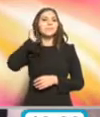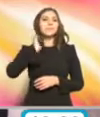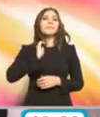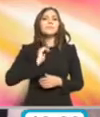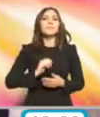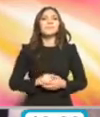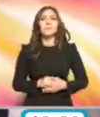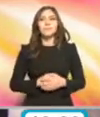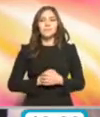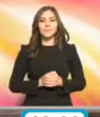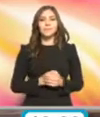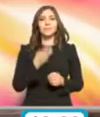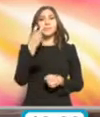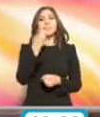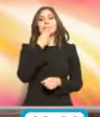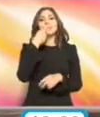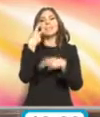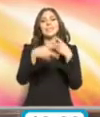eso decía, chef.